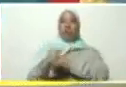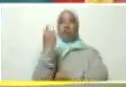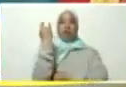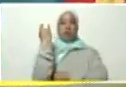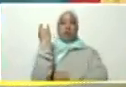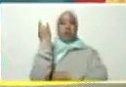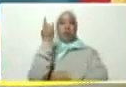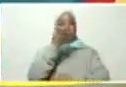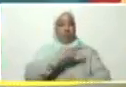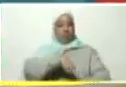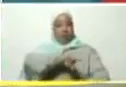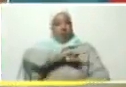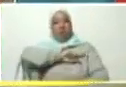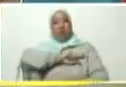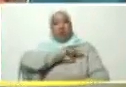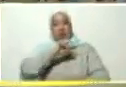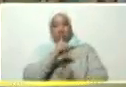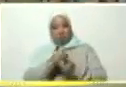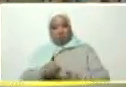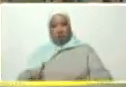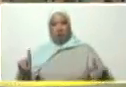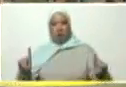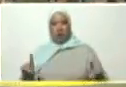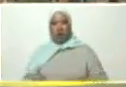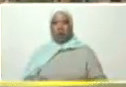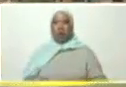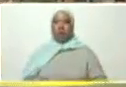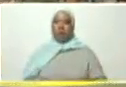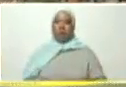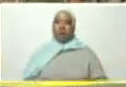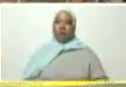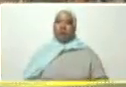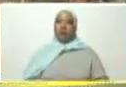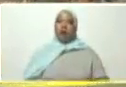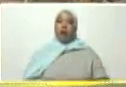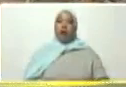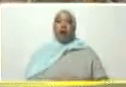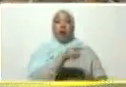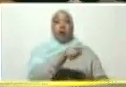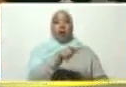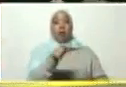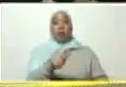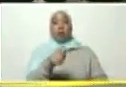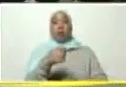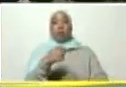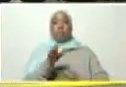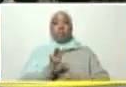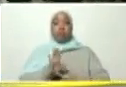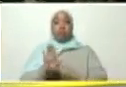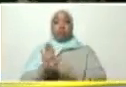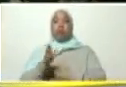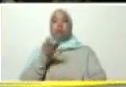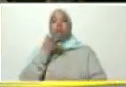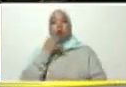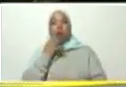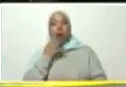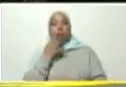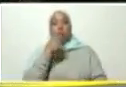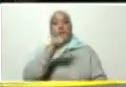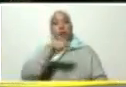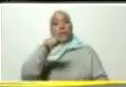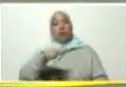falsa democracia contra el carácter representativo burgués elitesco y